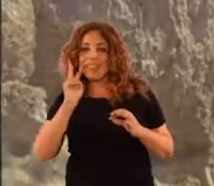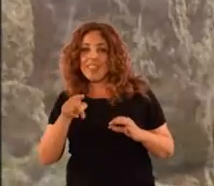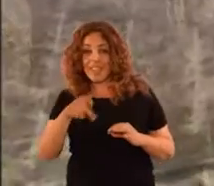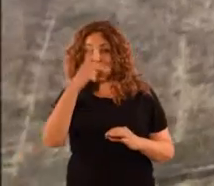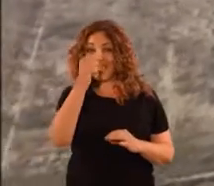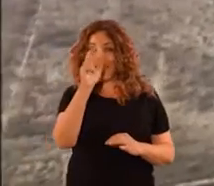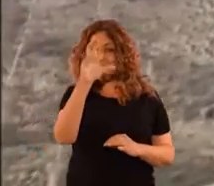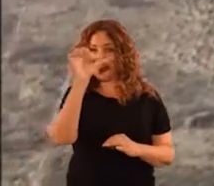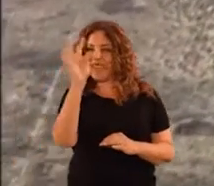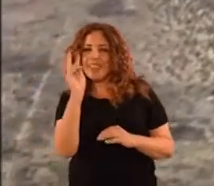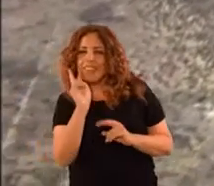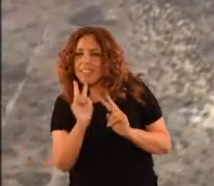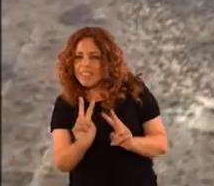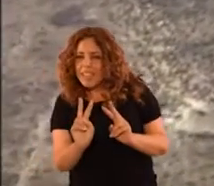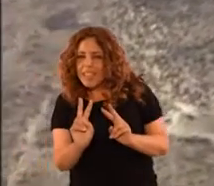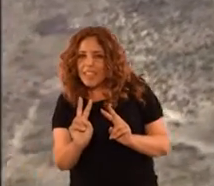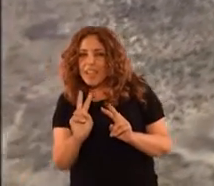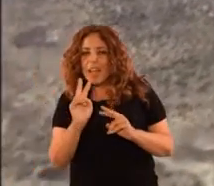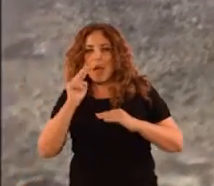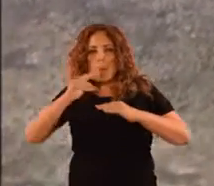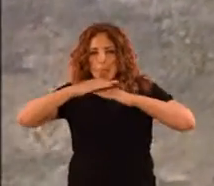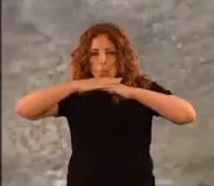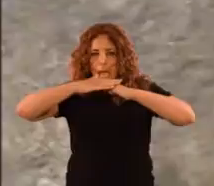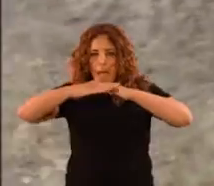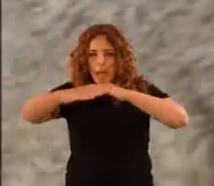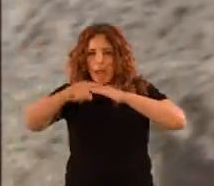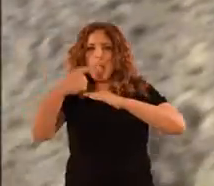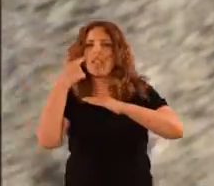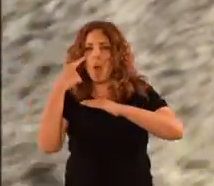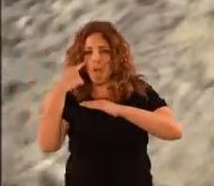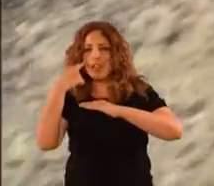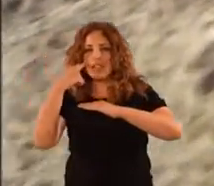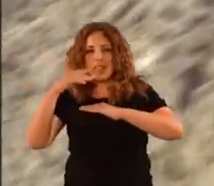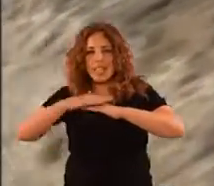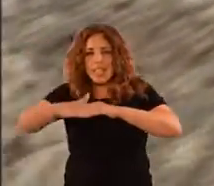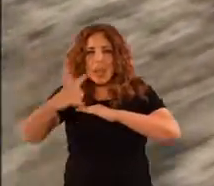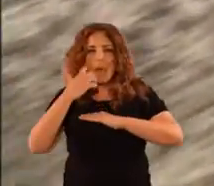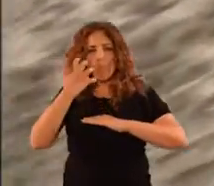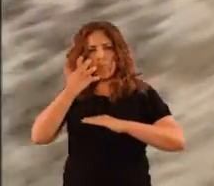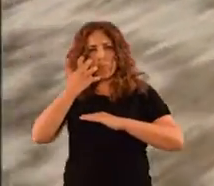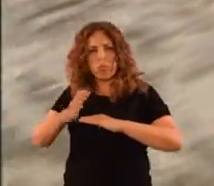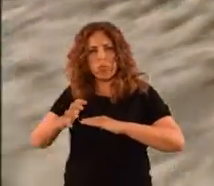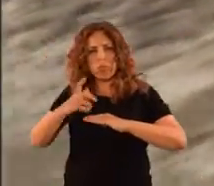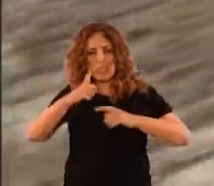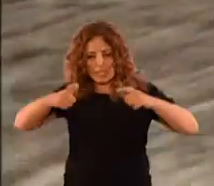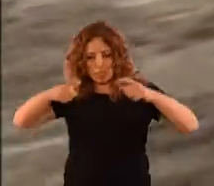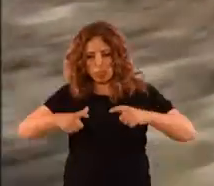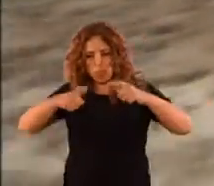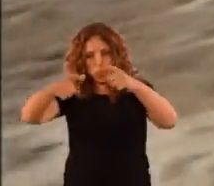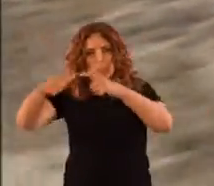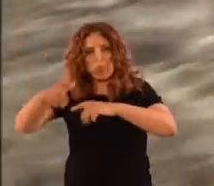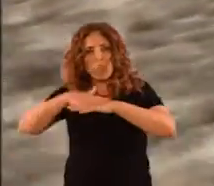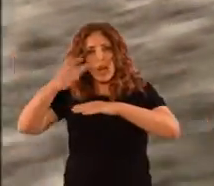Los primeros rasgos reveladores del karst pueden percibirse observando la planicie con atención. Son curiosas